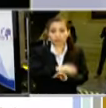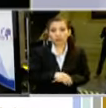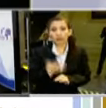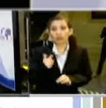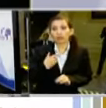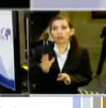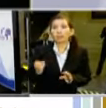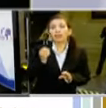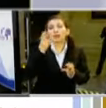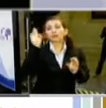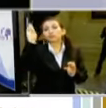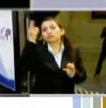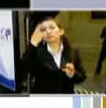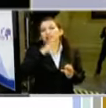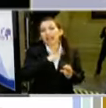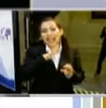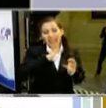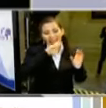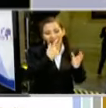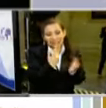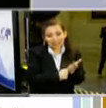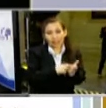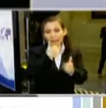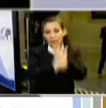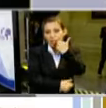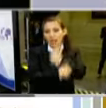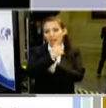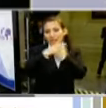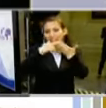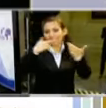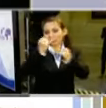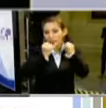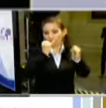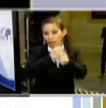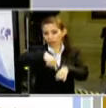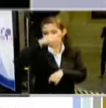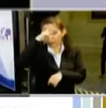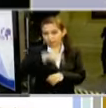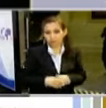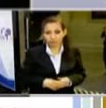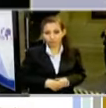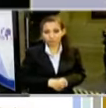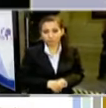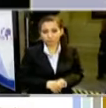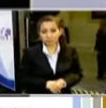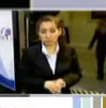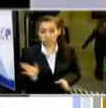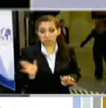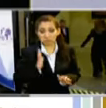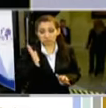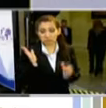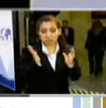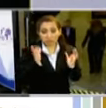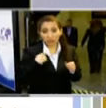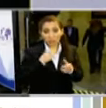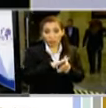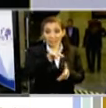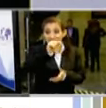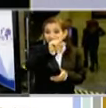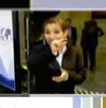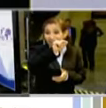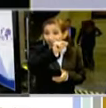¿Cuántas universidades creen que dan la carrera de Relaciones Internacionales en el país? Se sorprenderían que es un número mayor a